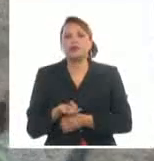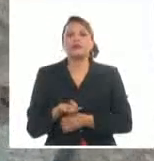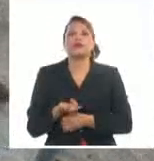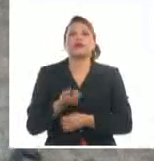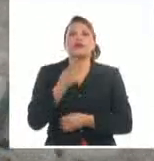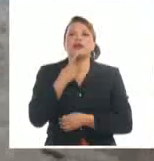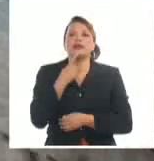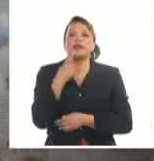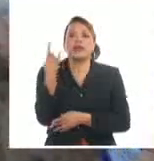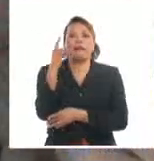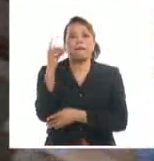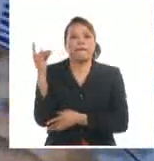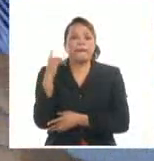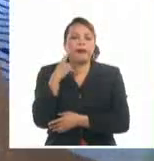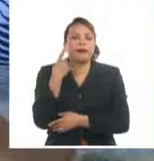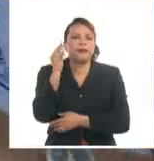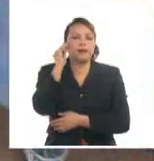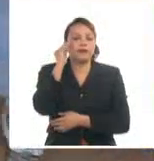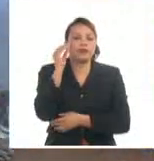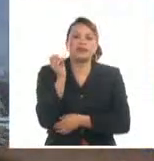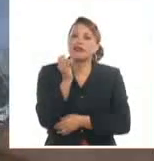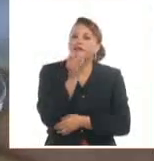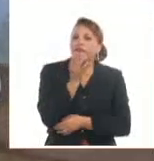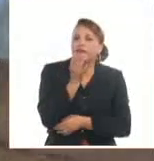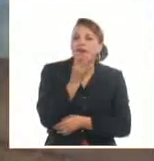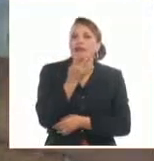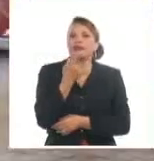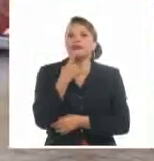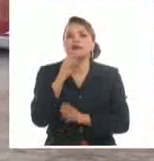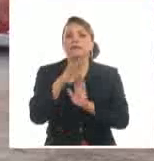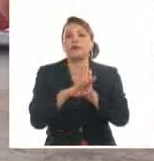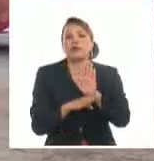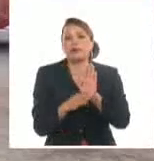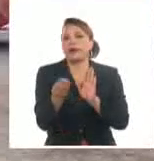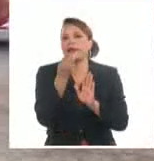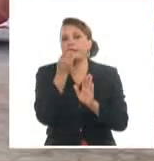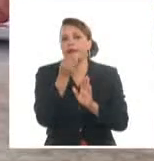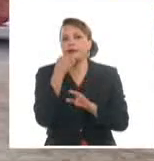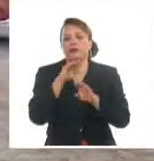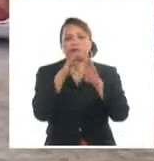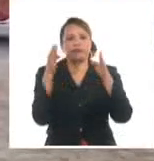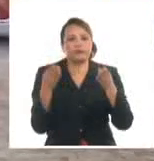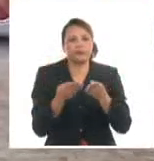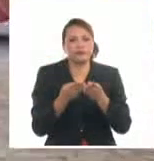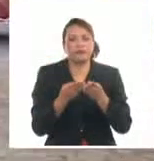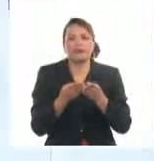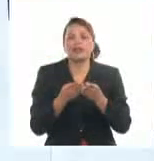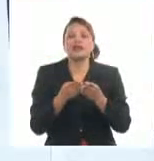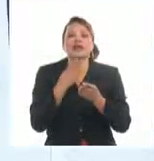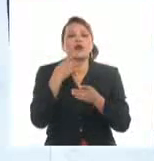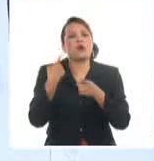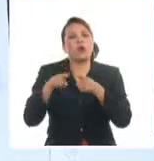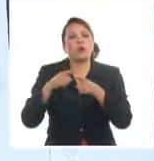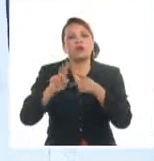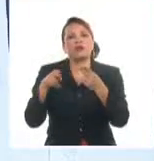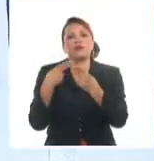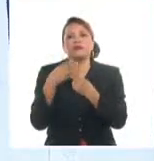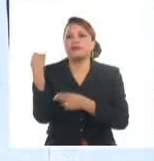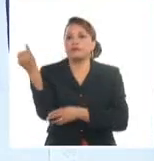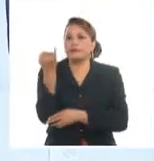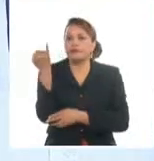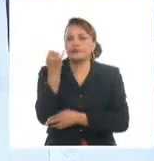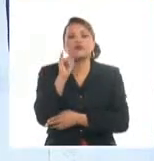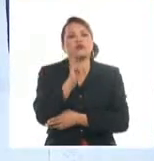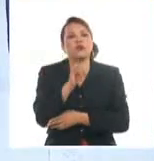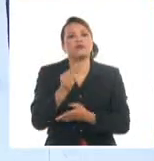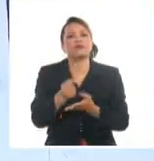palma, Conciencia Verde, del Programa Mundial de Alimentos, Trasaguas, y eventos internacionales que también nos